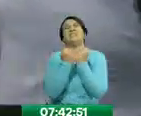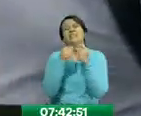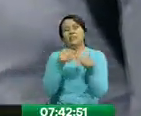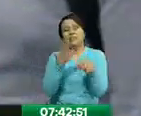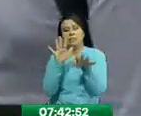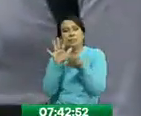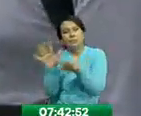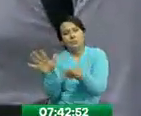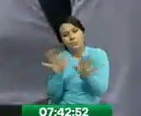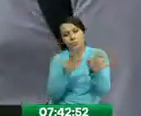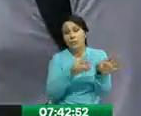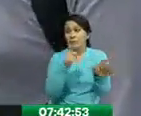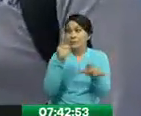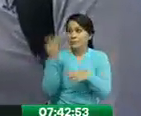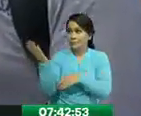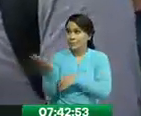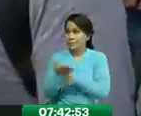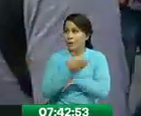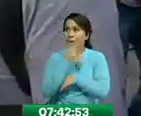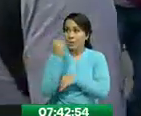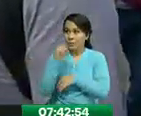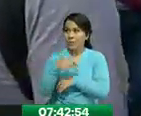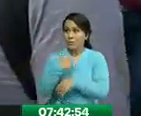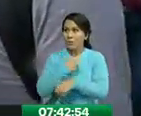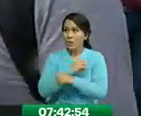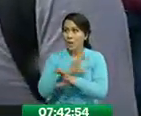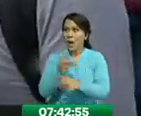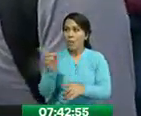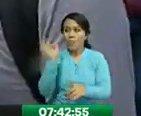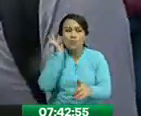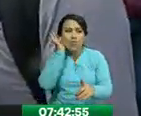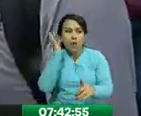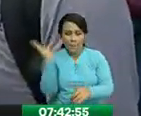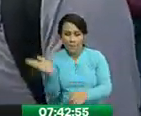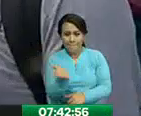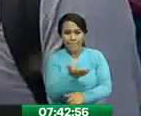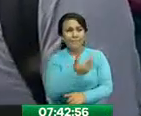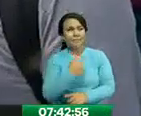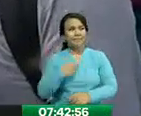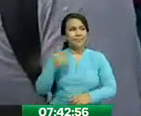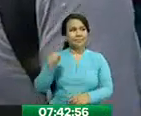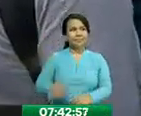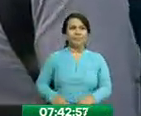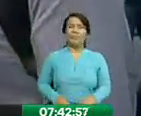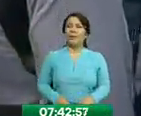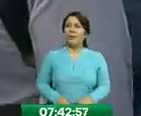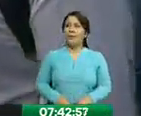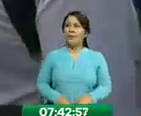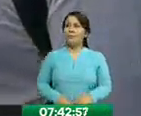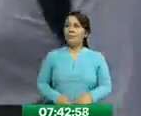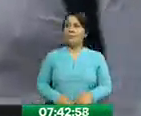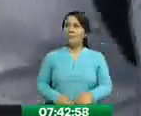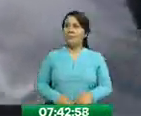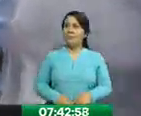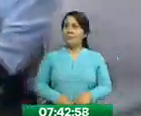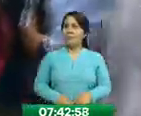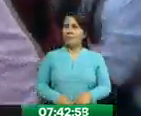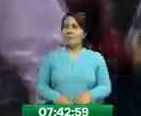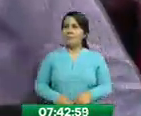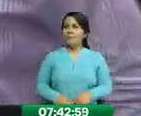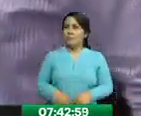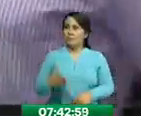buen día. ¿Usted suele ceder el paso a las damitas? Claro que sí, ¿por qué no? Si son damas hay que darle el paso a ellas. Ah, amigo, usted está adelante, denle el paso a las